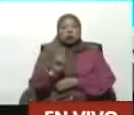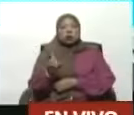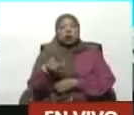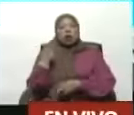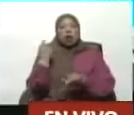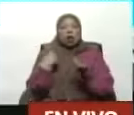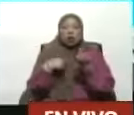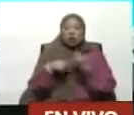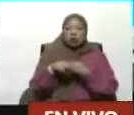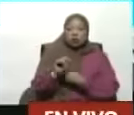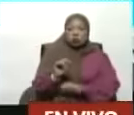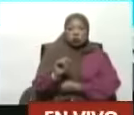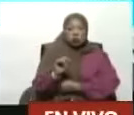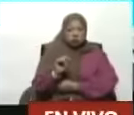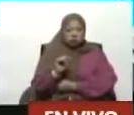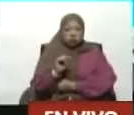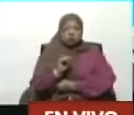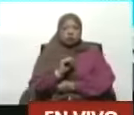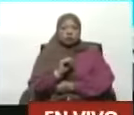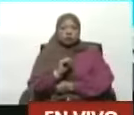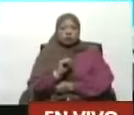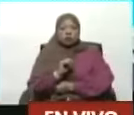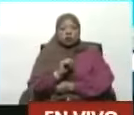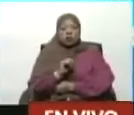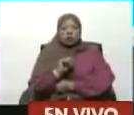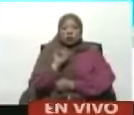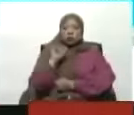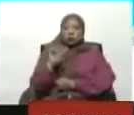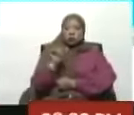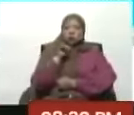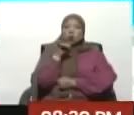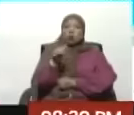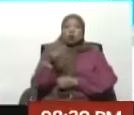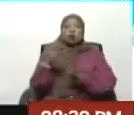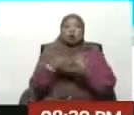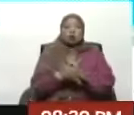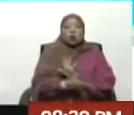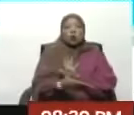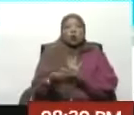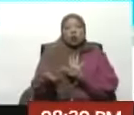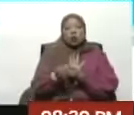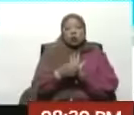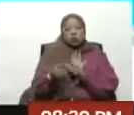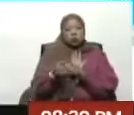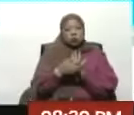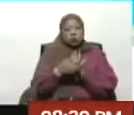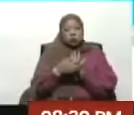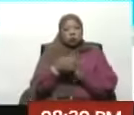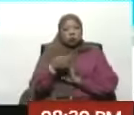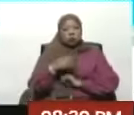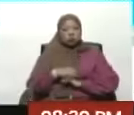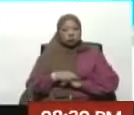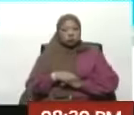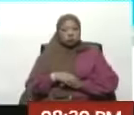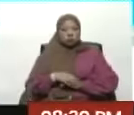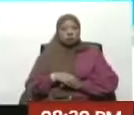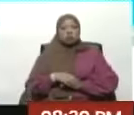aventura que tiene la marca del fracaso. Del fracaso.